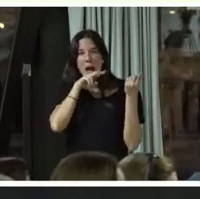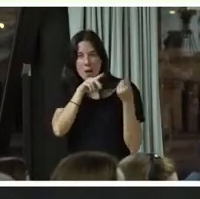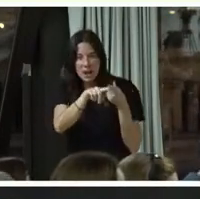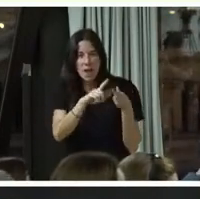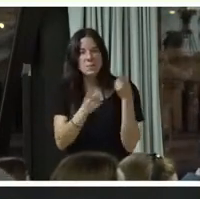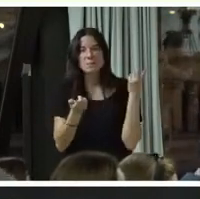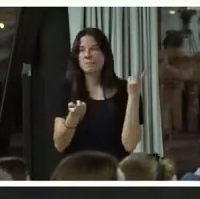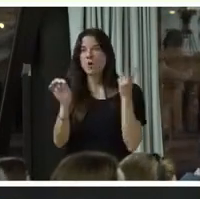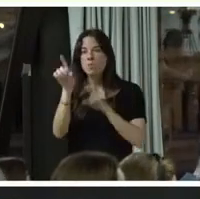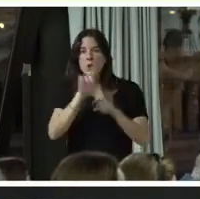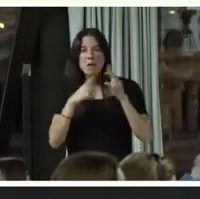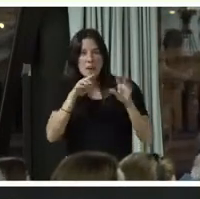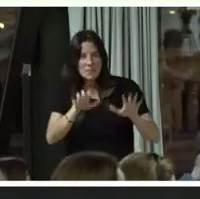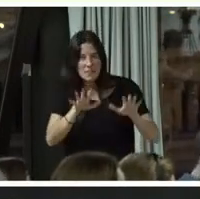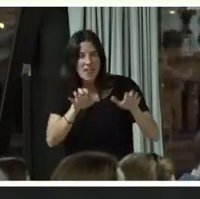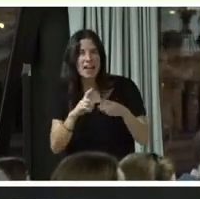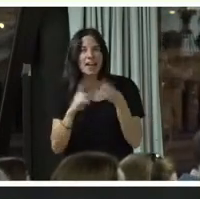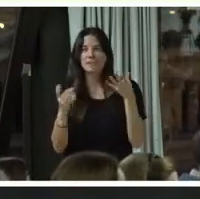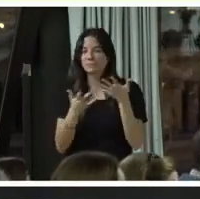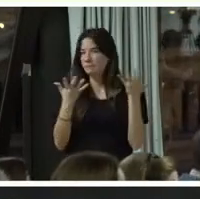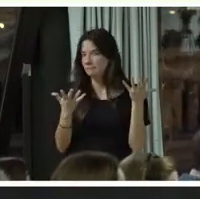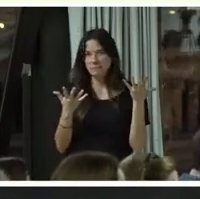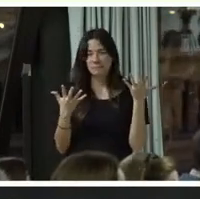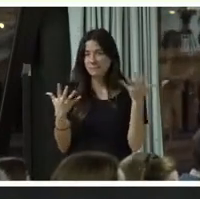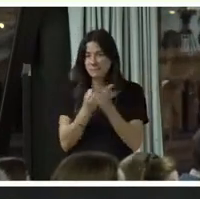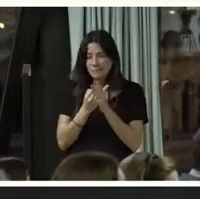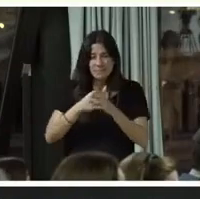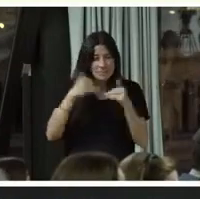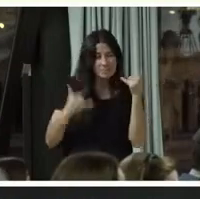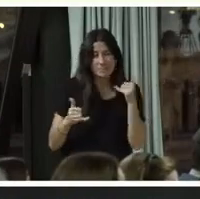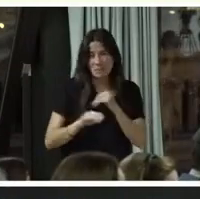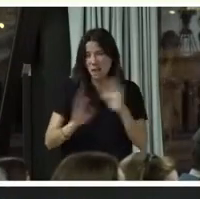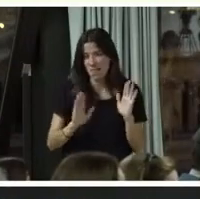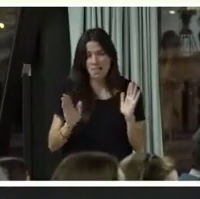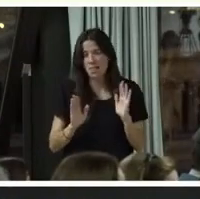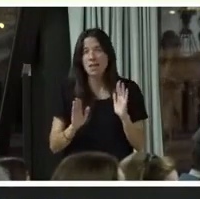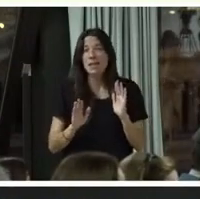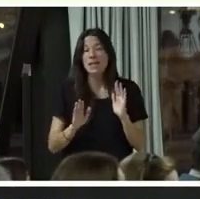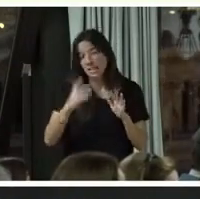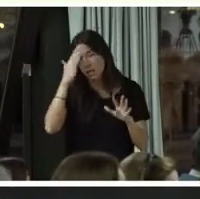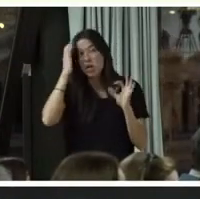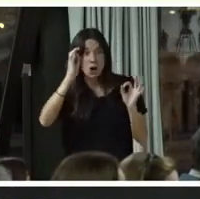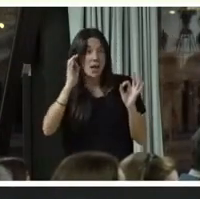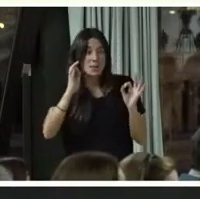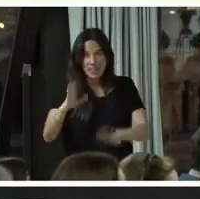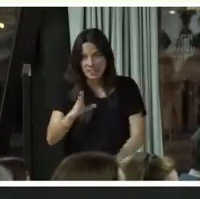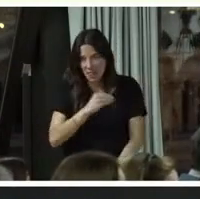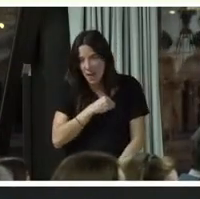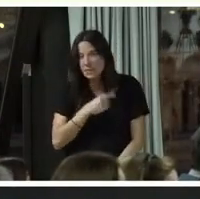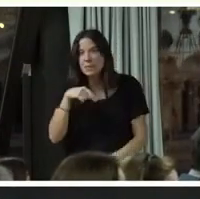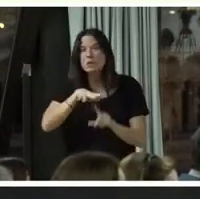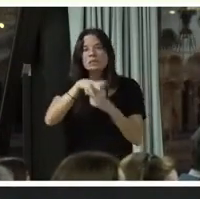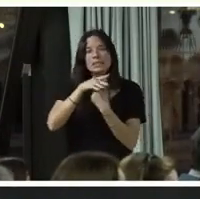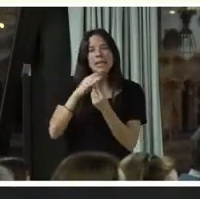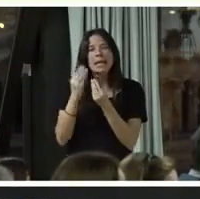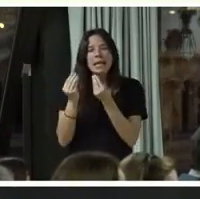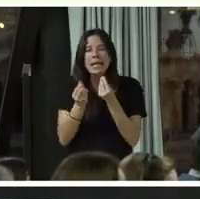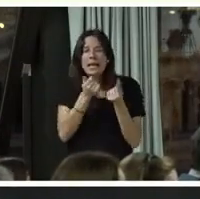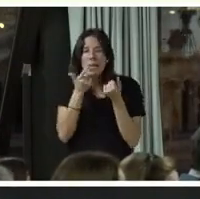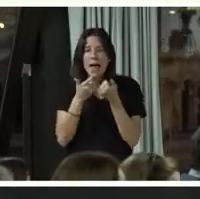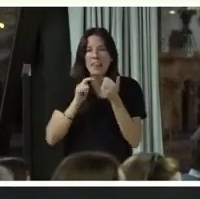de problemas de aprendizaje y además obviamente y desgraciadamente se genera un contexto y un clima de violencia